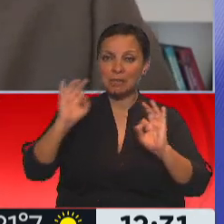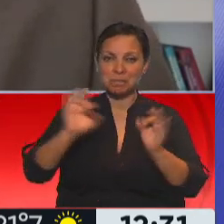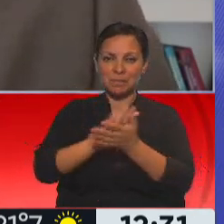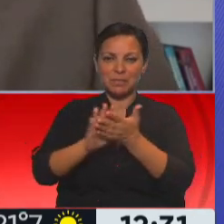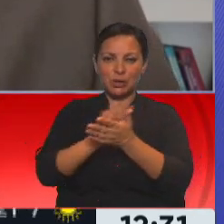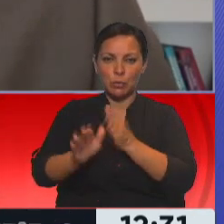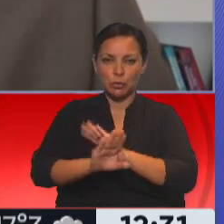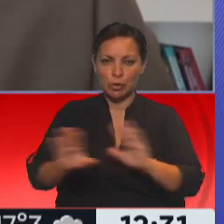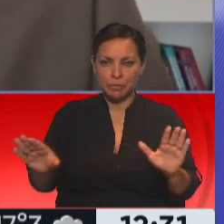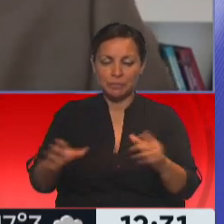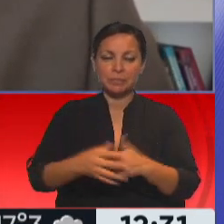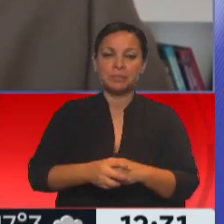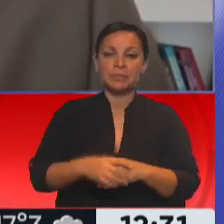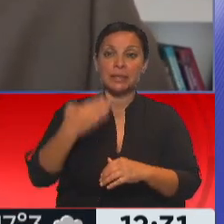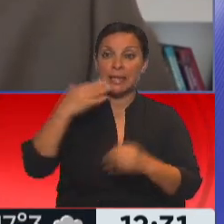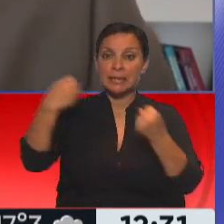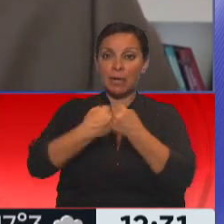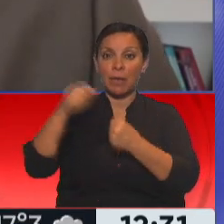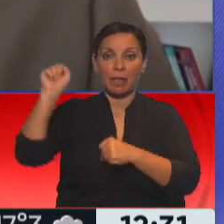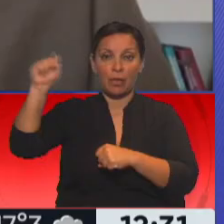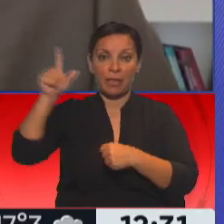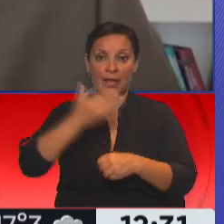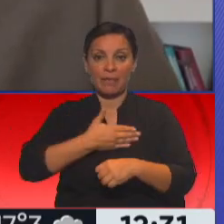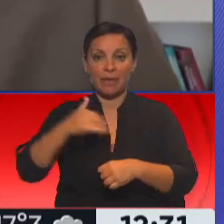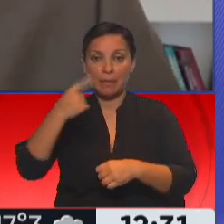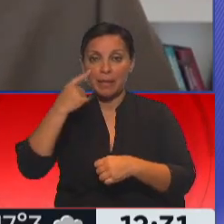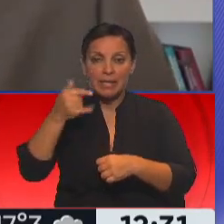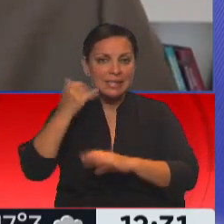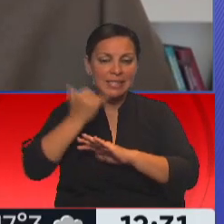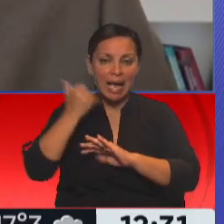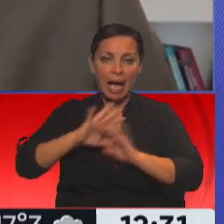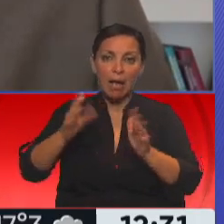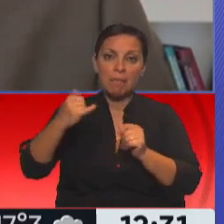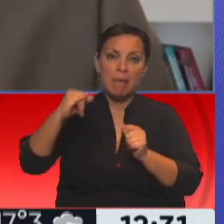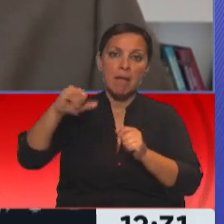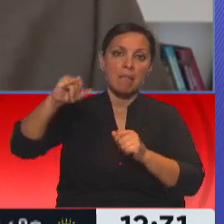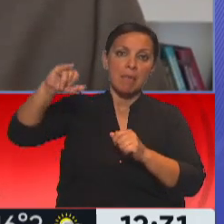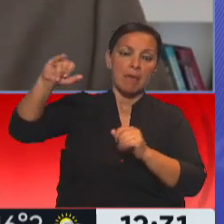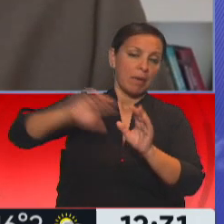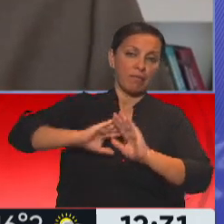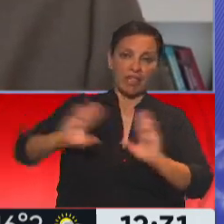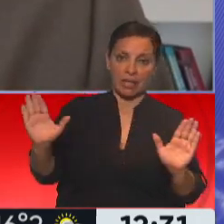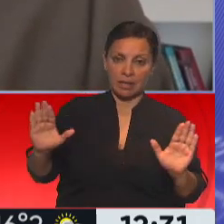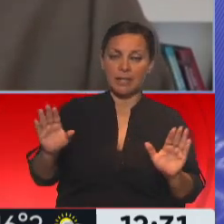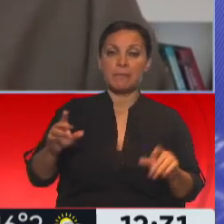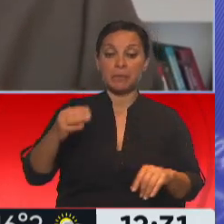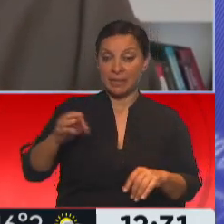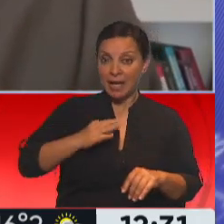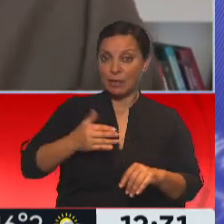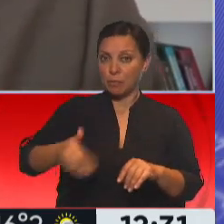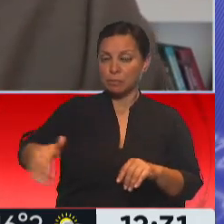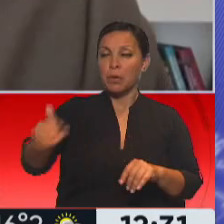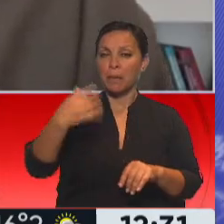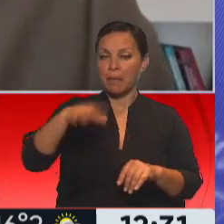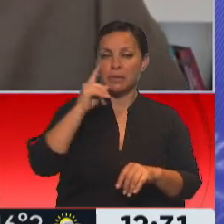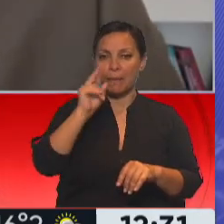esto, con el acuerdo de fondo, se termina de capitalizar y vamos a ir viendo en los próximos años una fuerte baja de la deuda